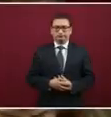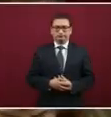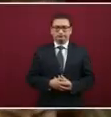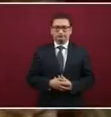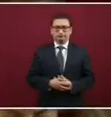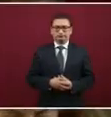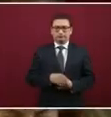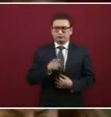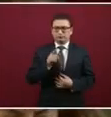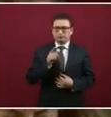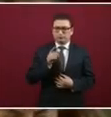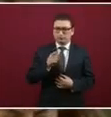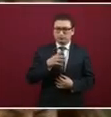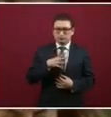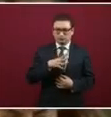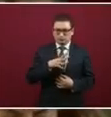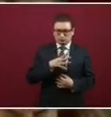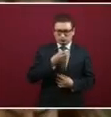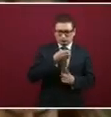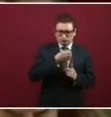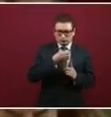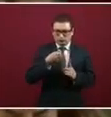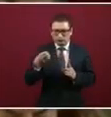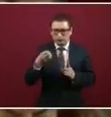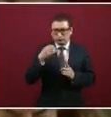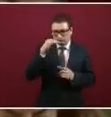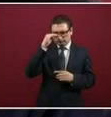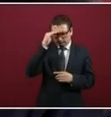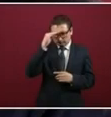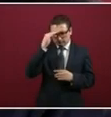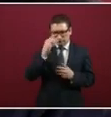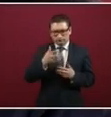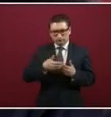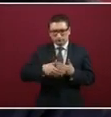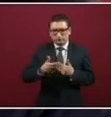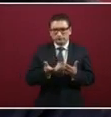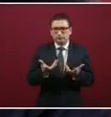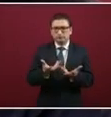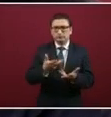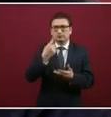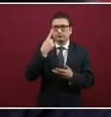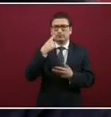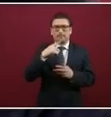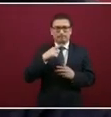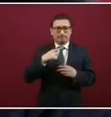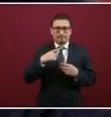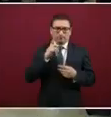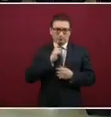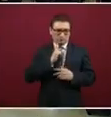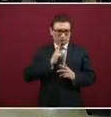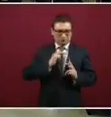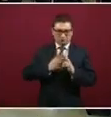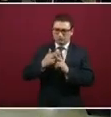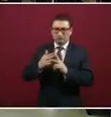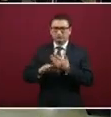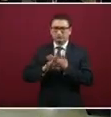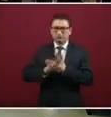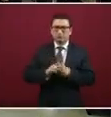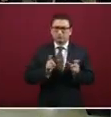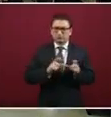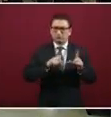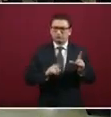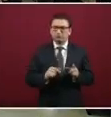protocolo específico para atender y prevenir este tipo de crímenes la Guardia Nacional. Sí, se